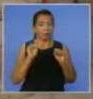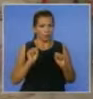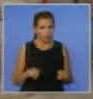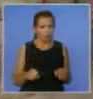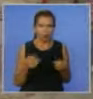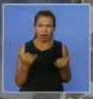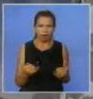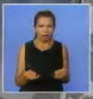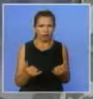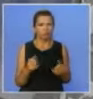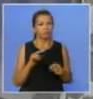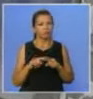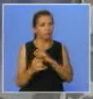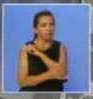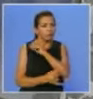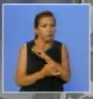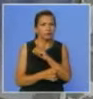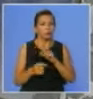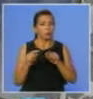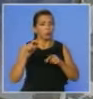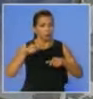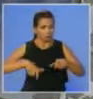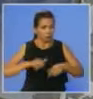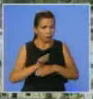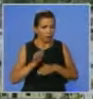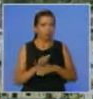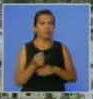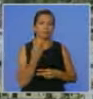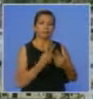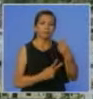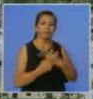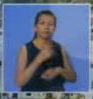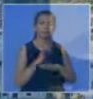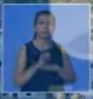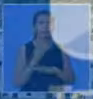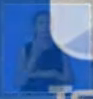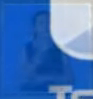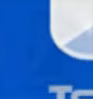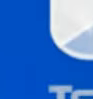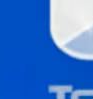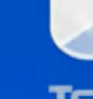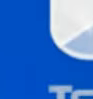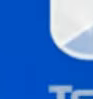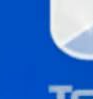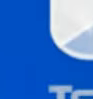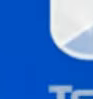para mostrarle al mundo y a nosotros mismos quiénes somos. Gisela Bayona, 24 horas.